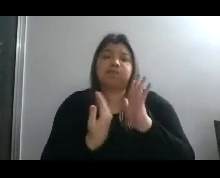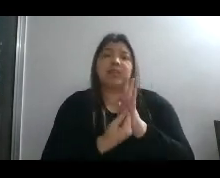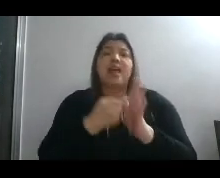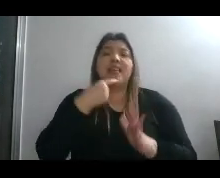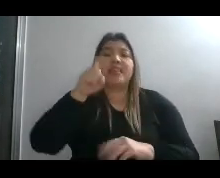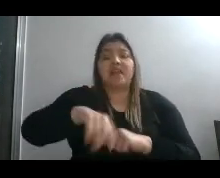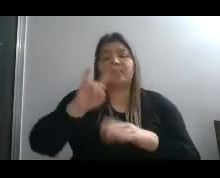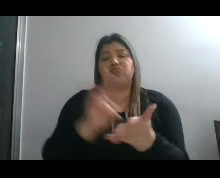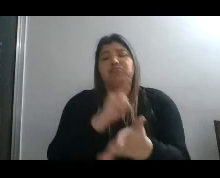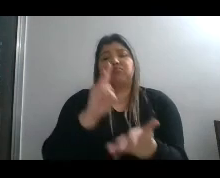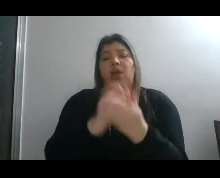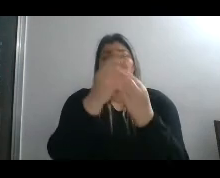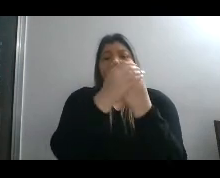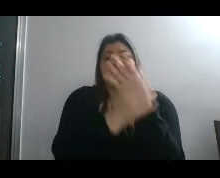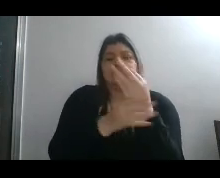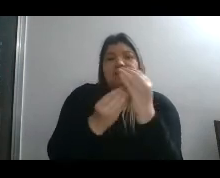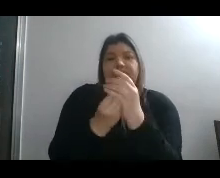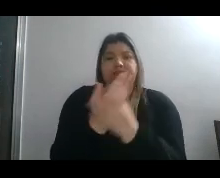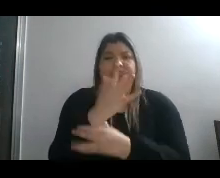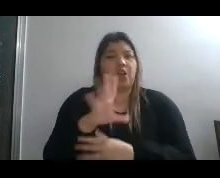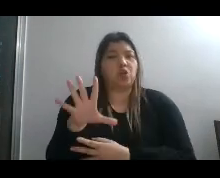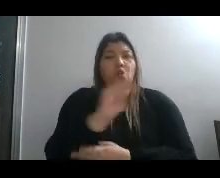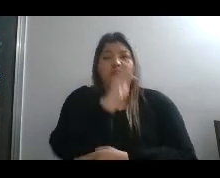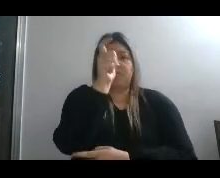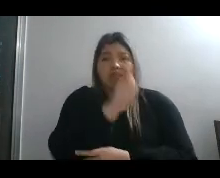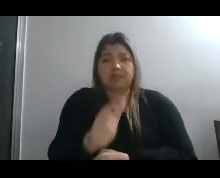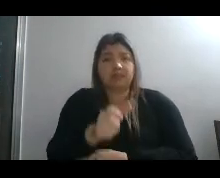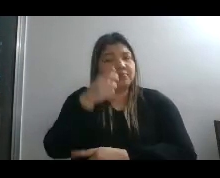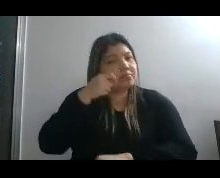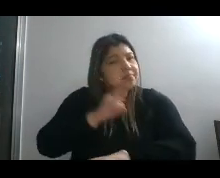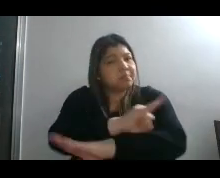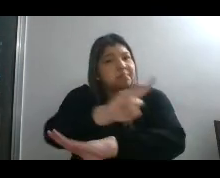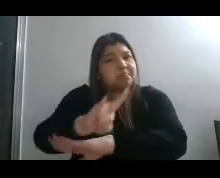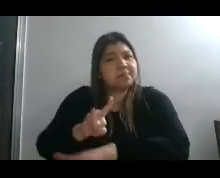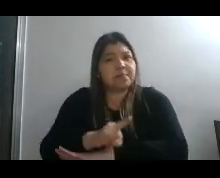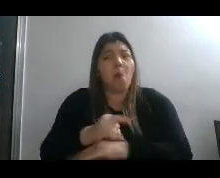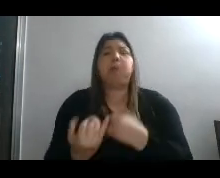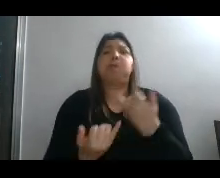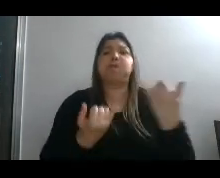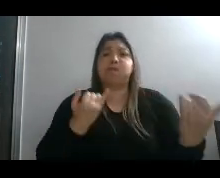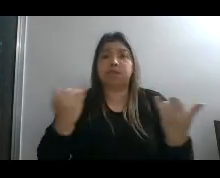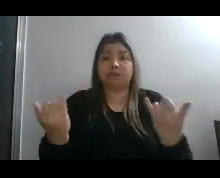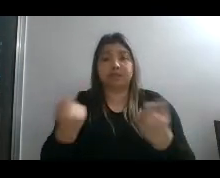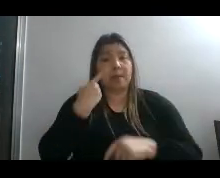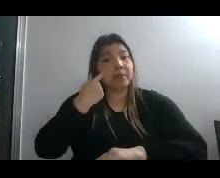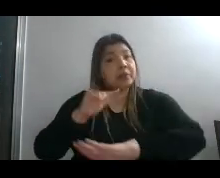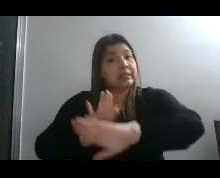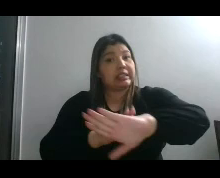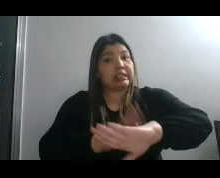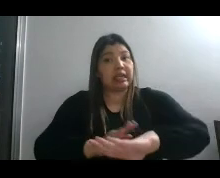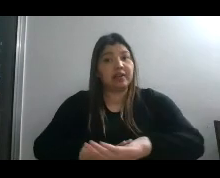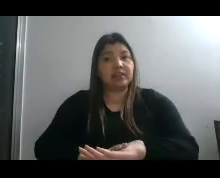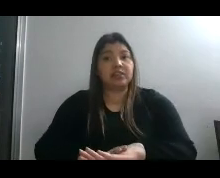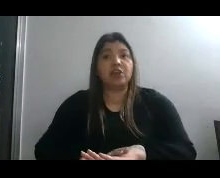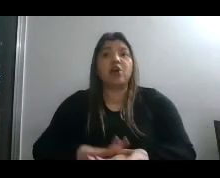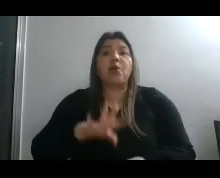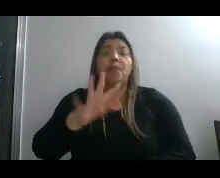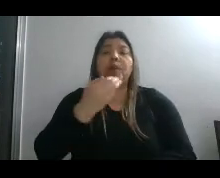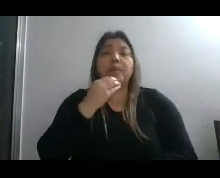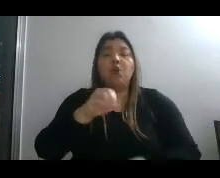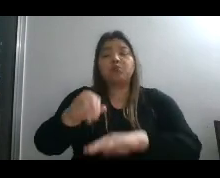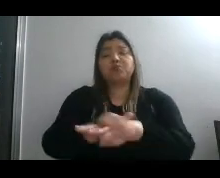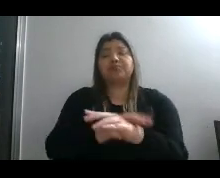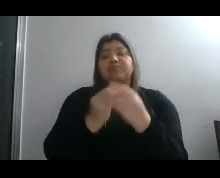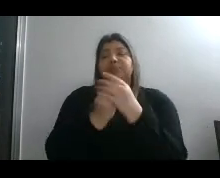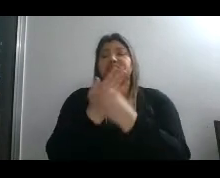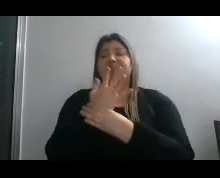está incentivando. Pero es importante que tengamos en cuenta que los guantes me dan una falsa sensación de seguridad y de